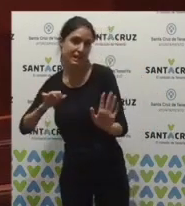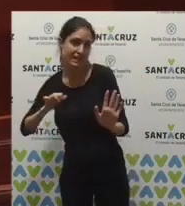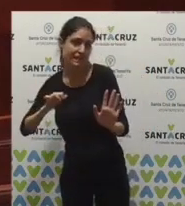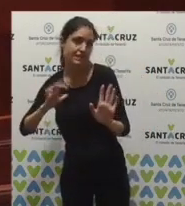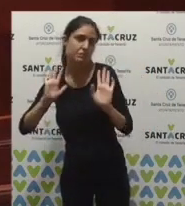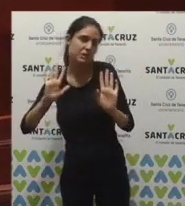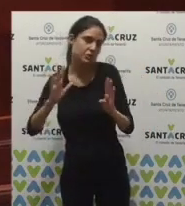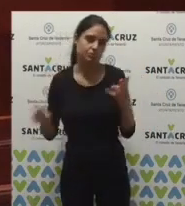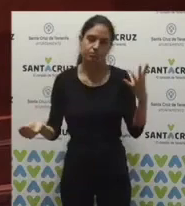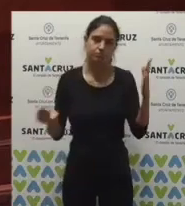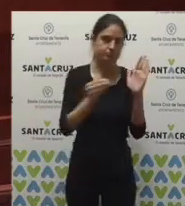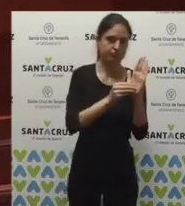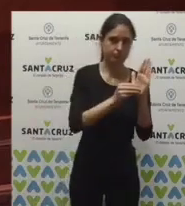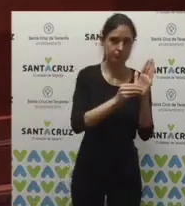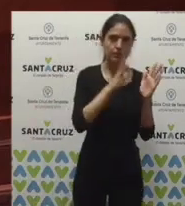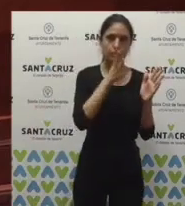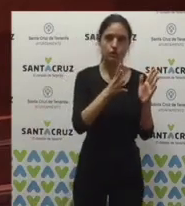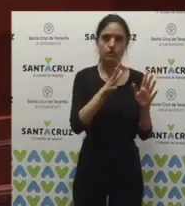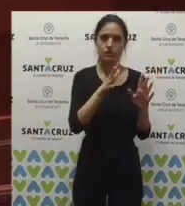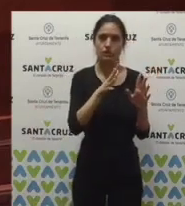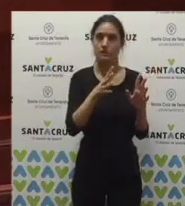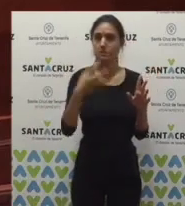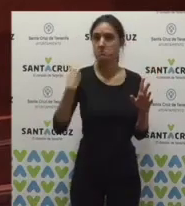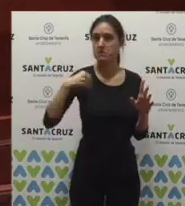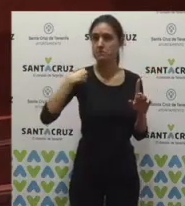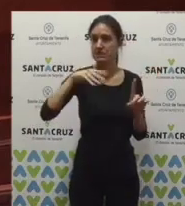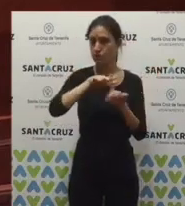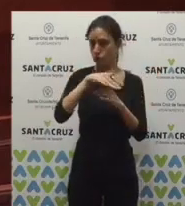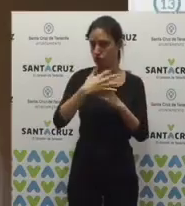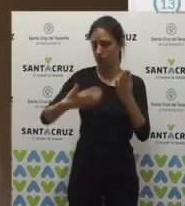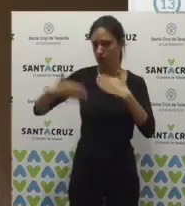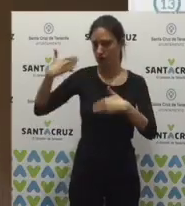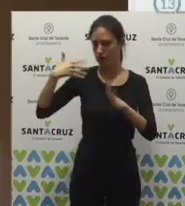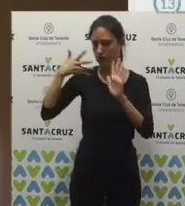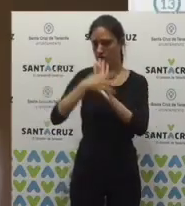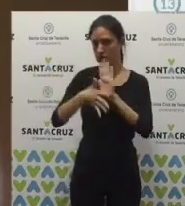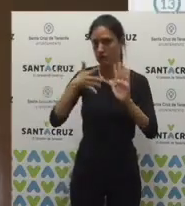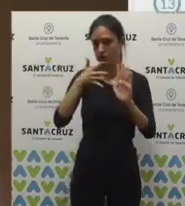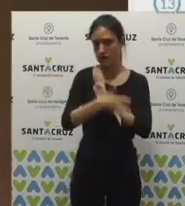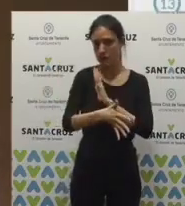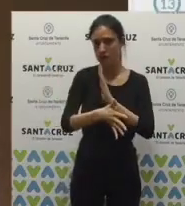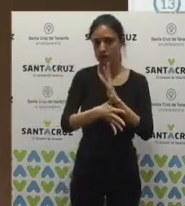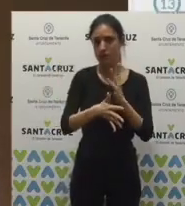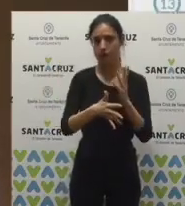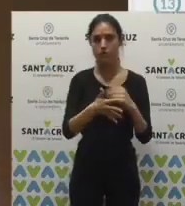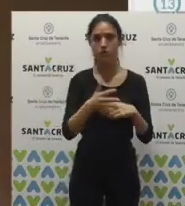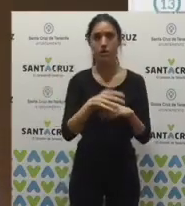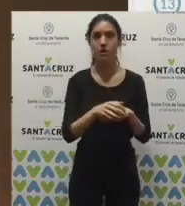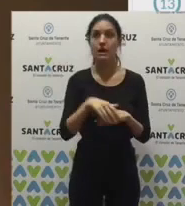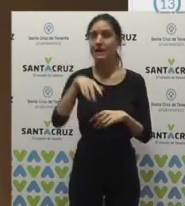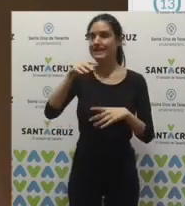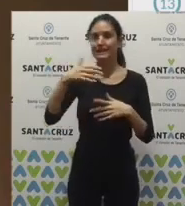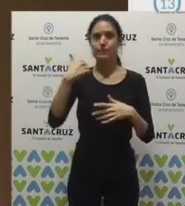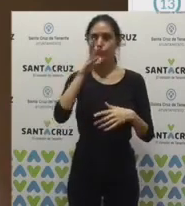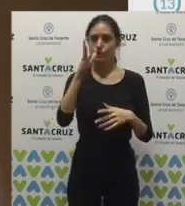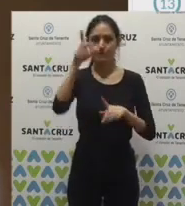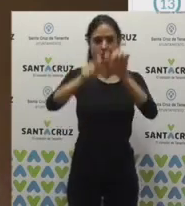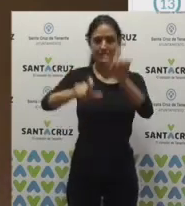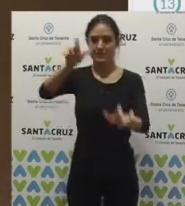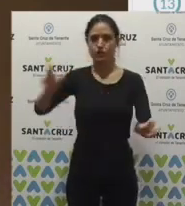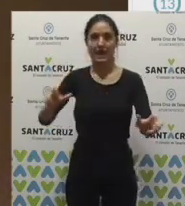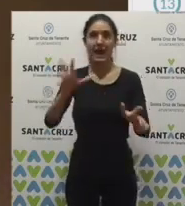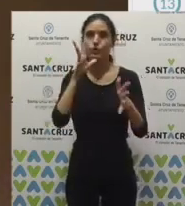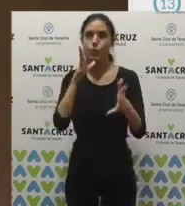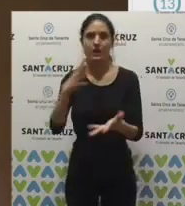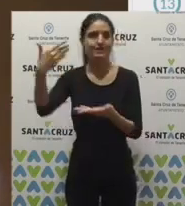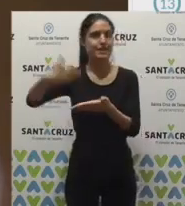por la situación que hemos decidido antes dada la concentración de demandantes de empleo que tiene santa cruz de tenerife